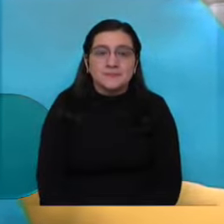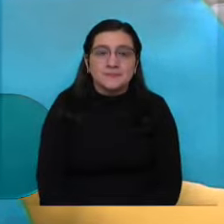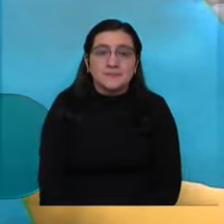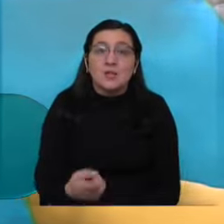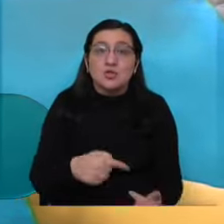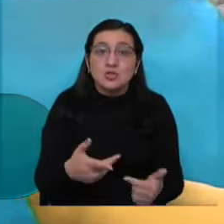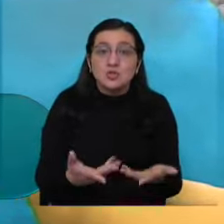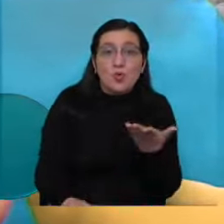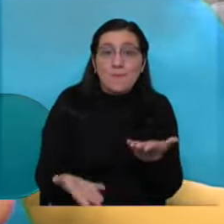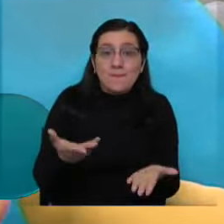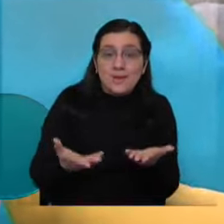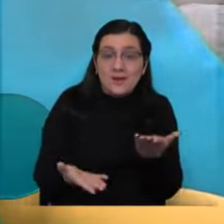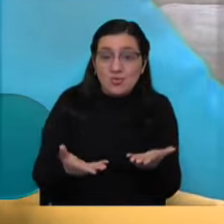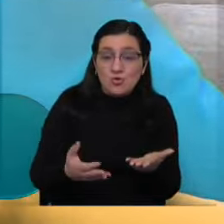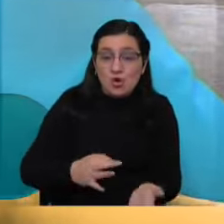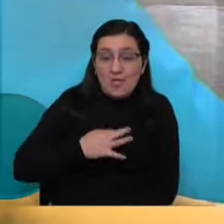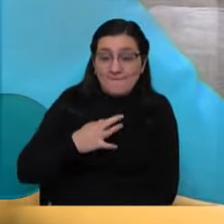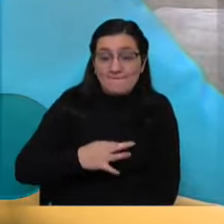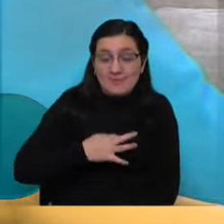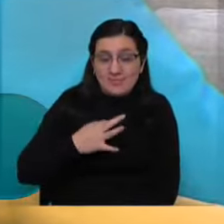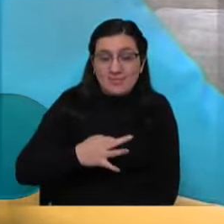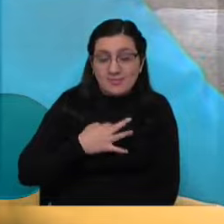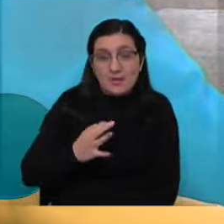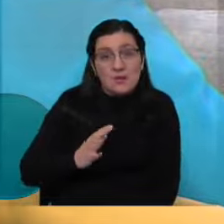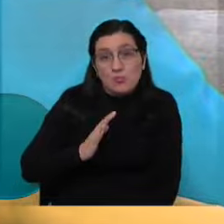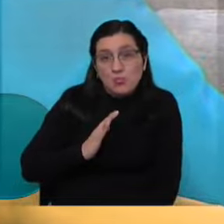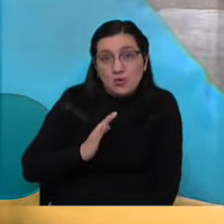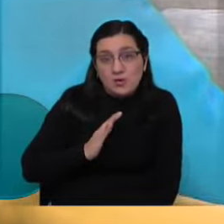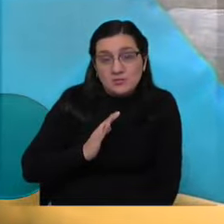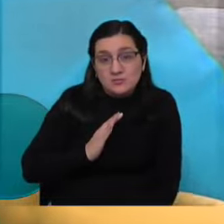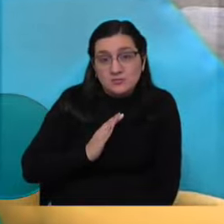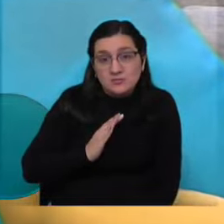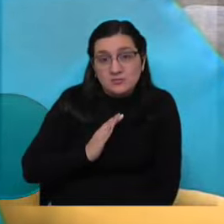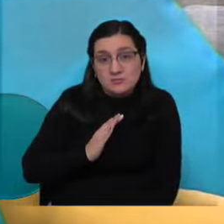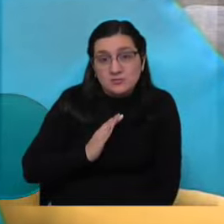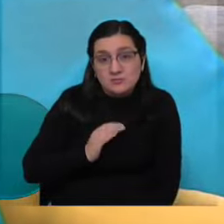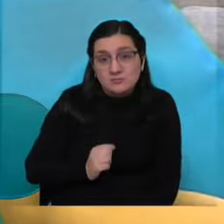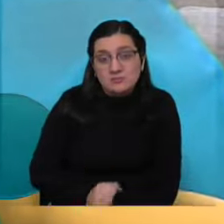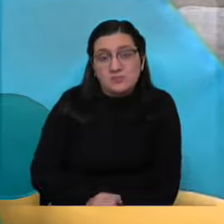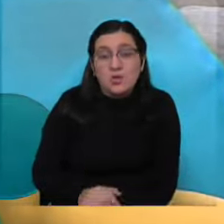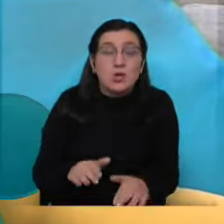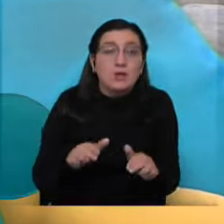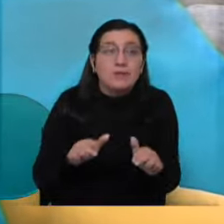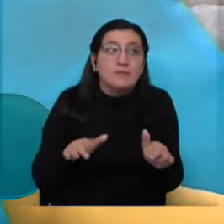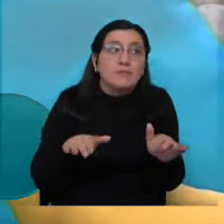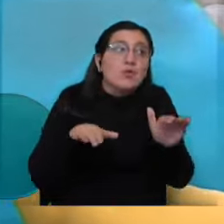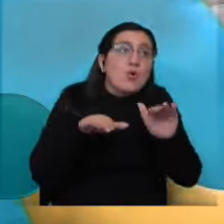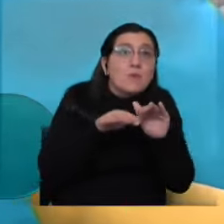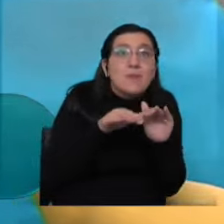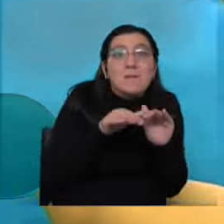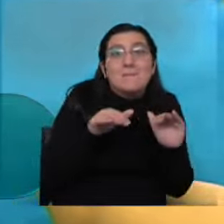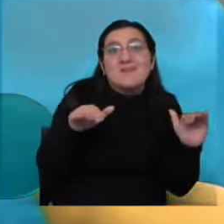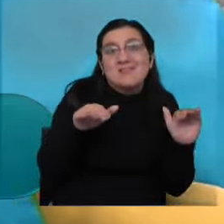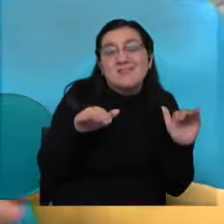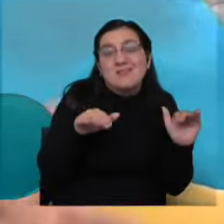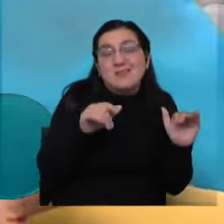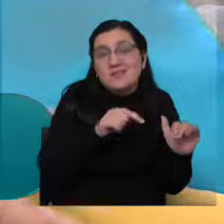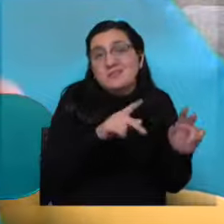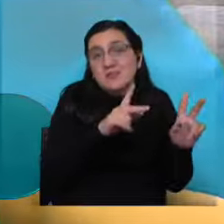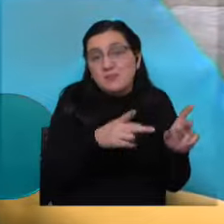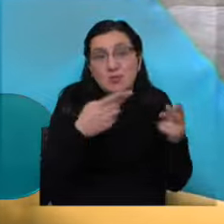comparando con lo que era la vida de las mujeres este normalmente En aquellos tiempos la mujer